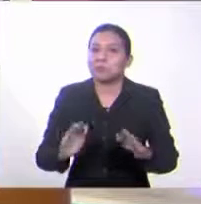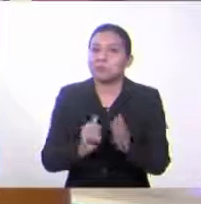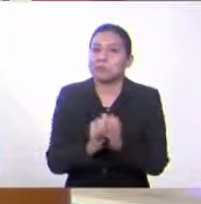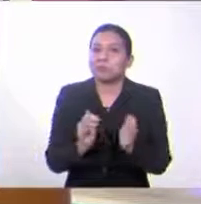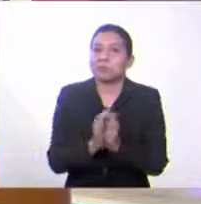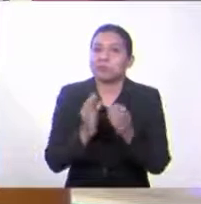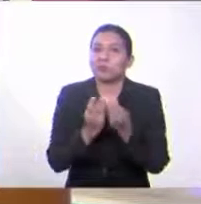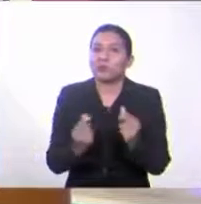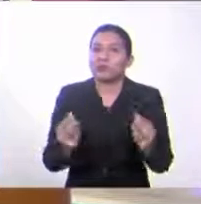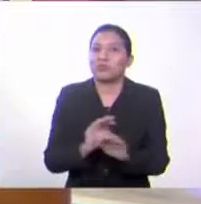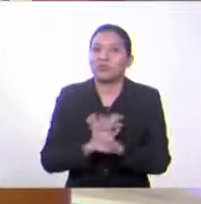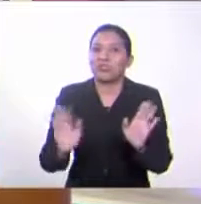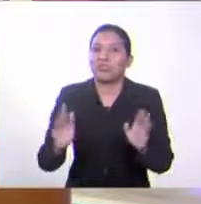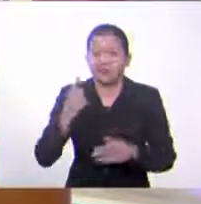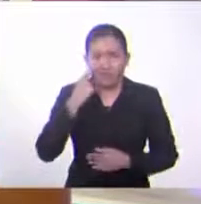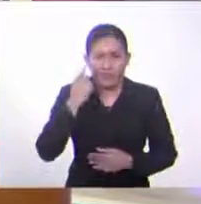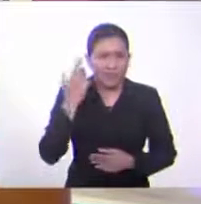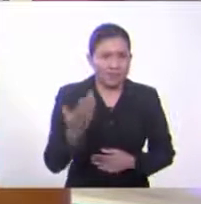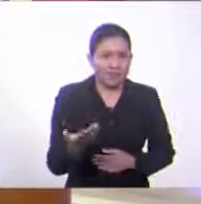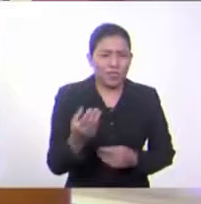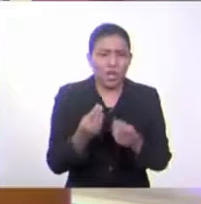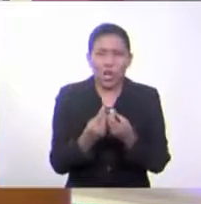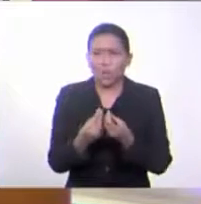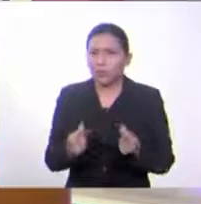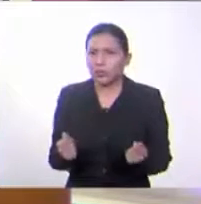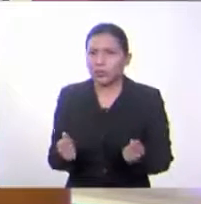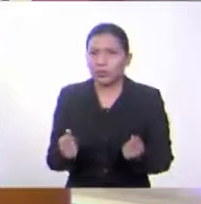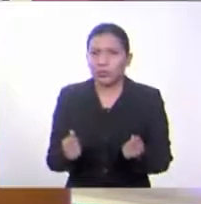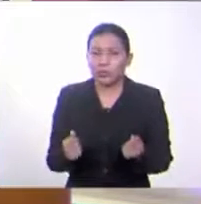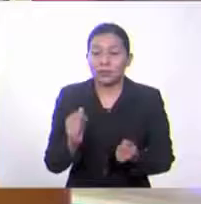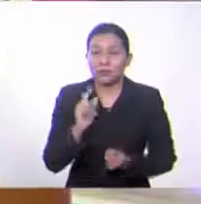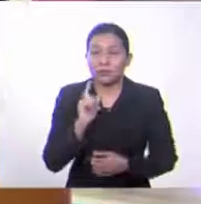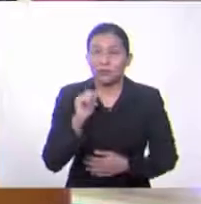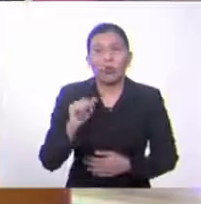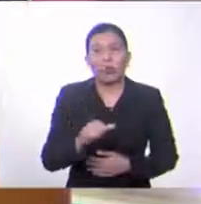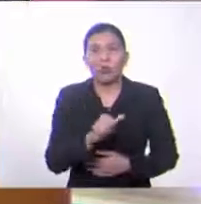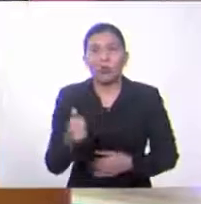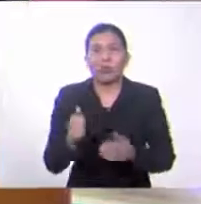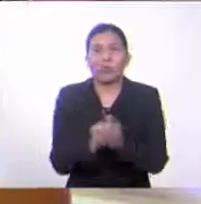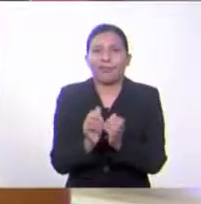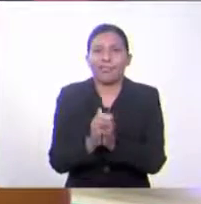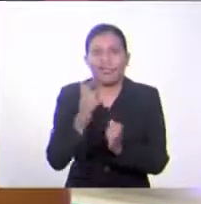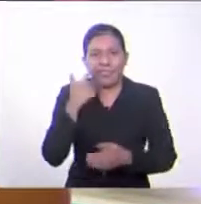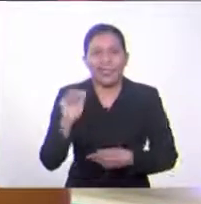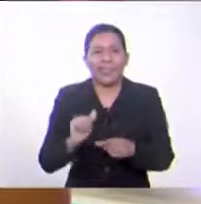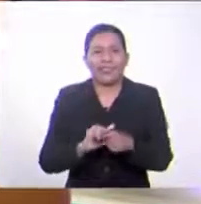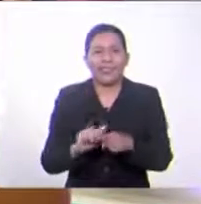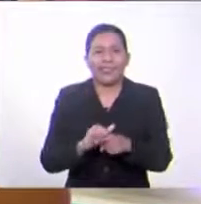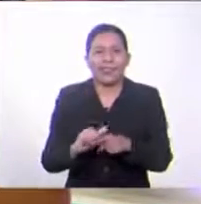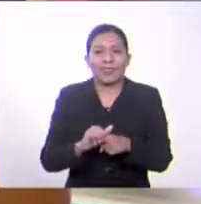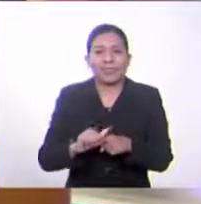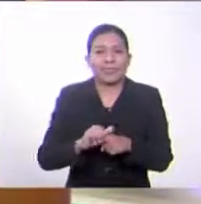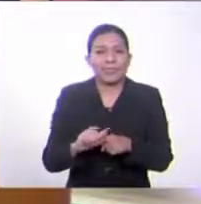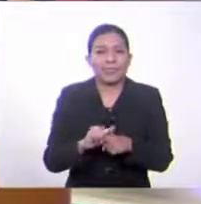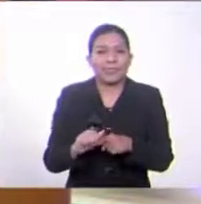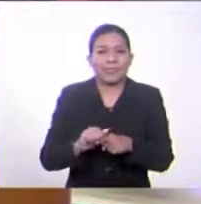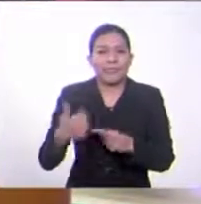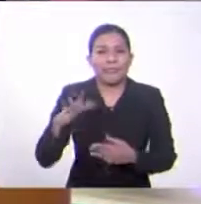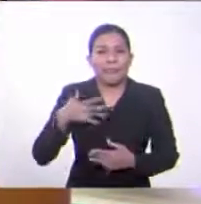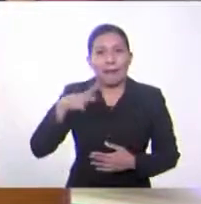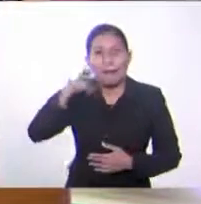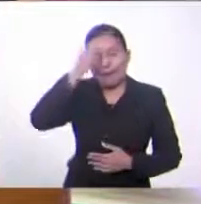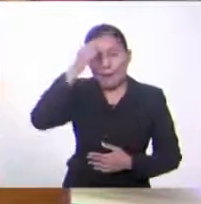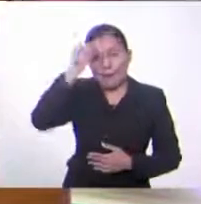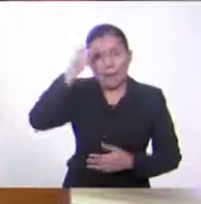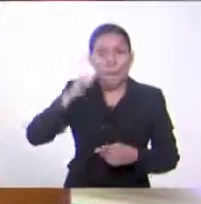¿Qué te parece si pasamos y resolvemos un problema para practicar lo que hemos aprendido?